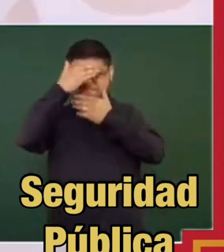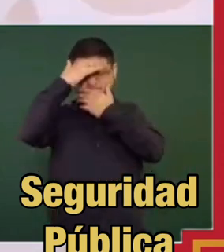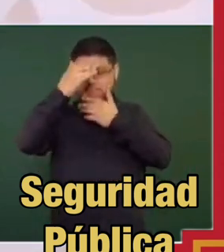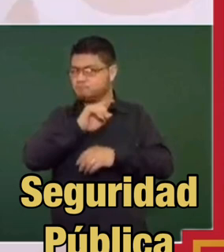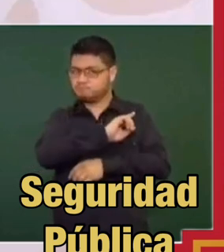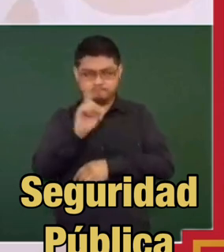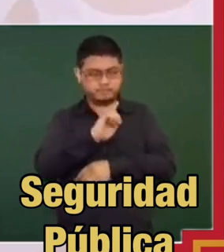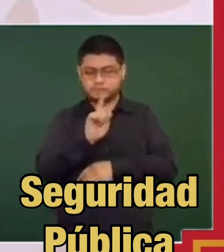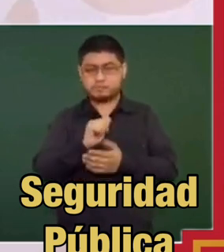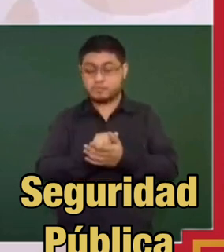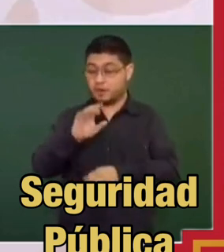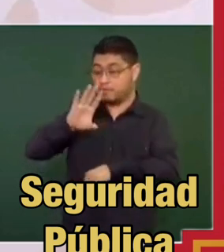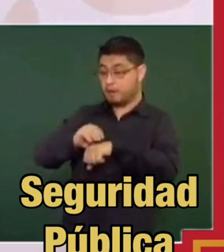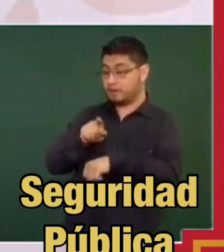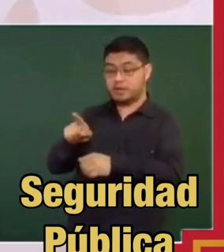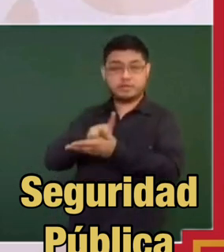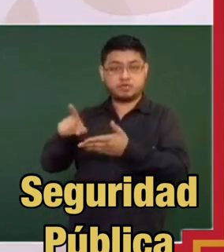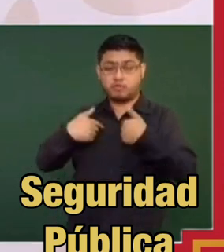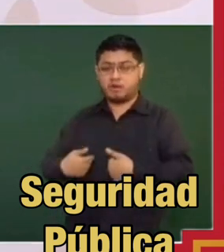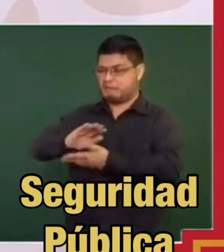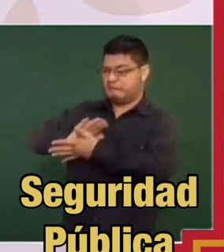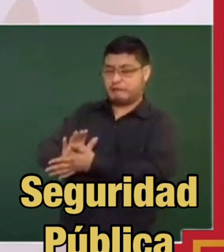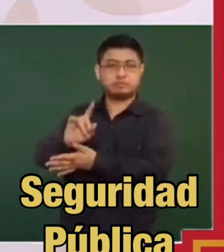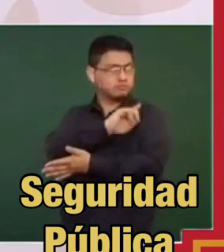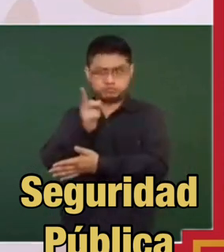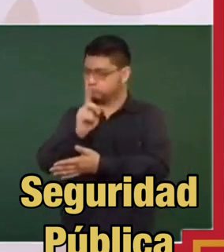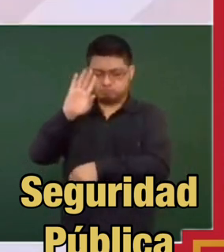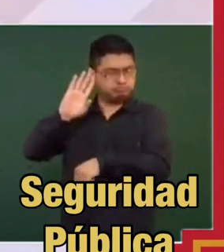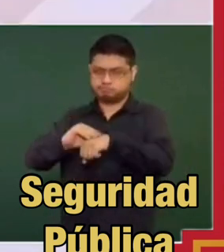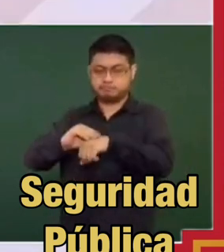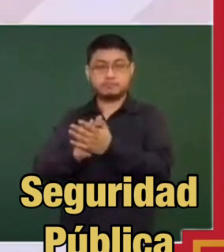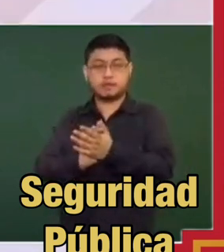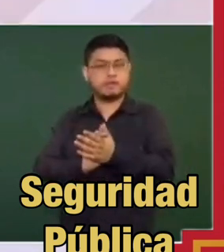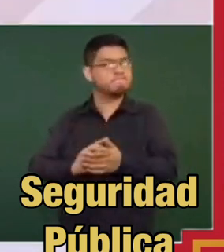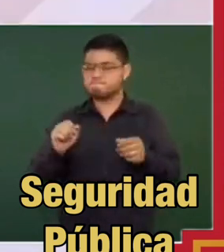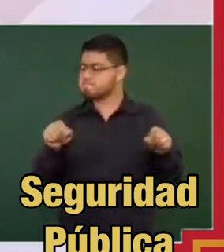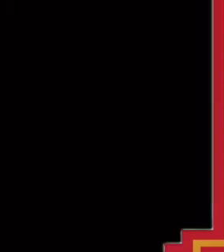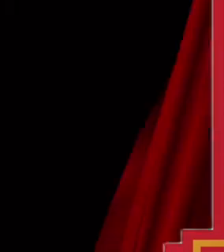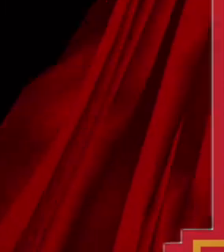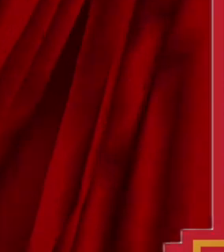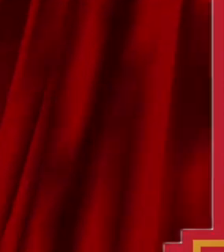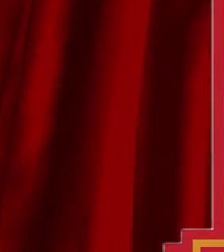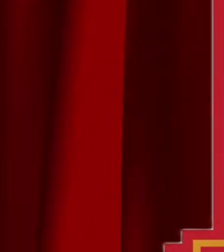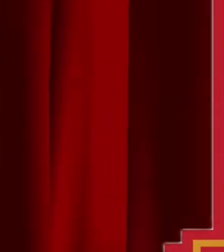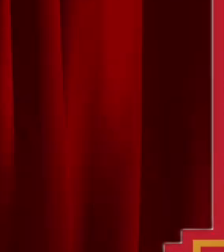no se tolera la violación de los derechos humanos y tampoco existe un narcoestado.